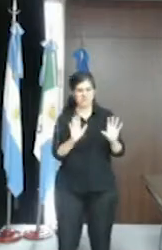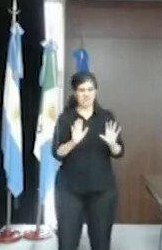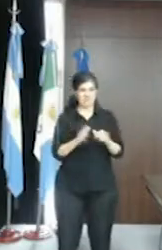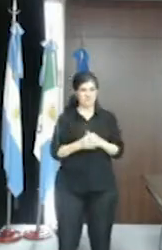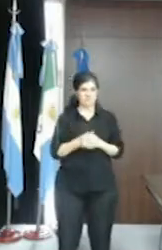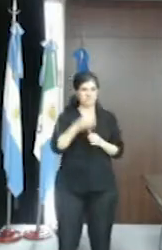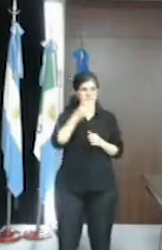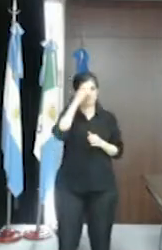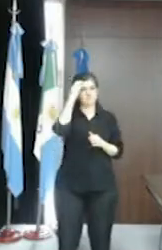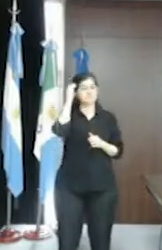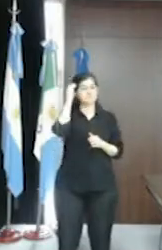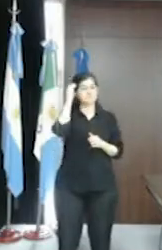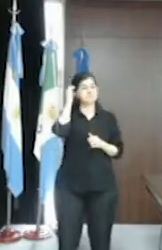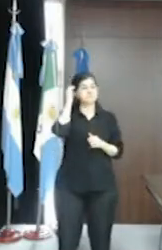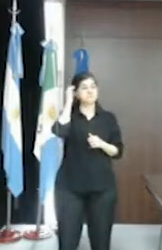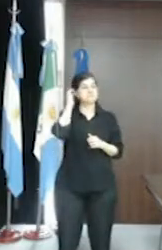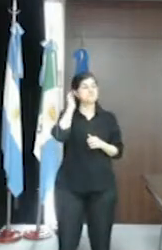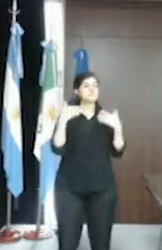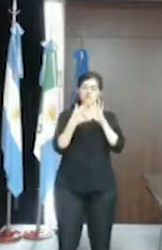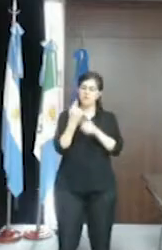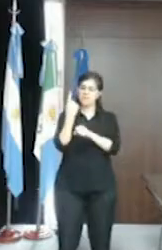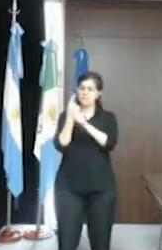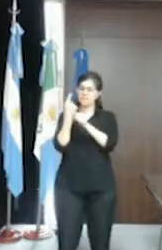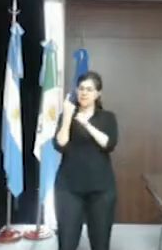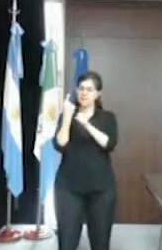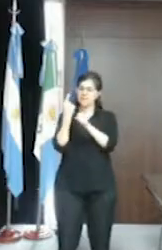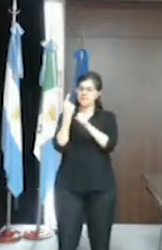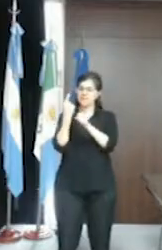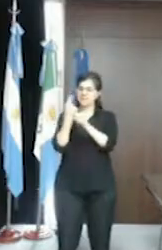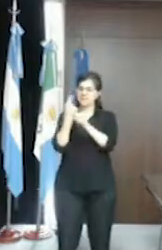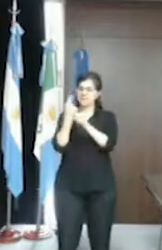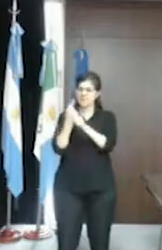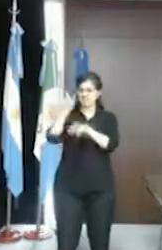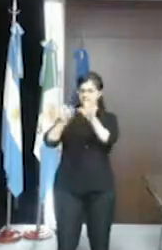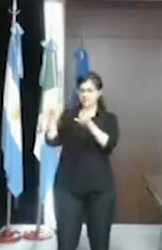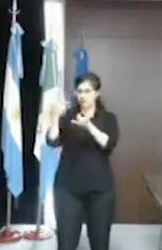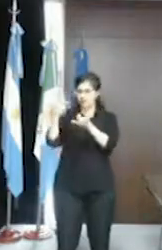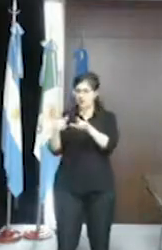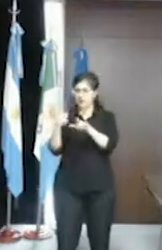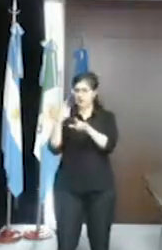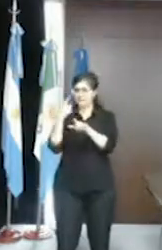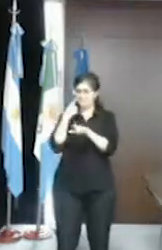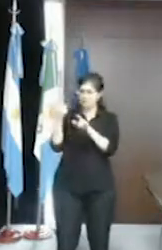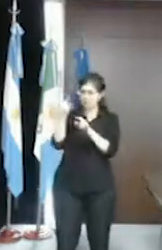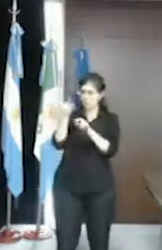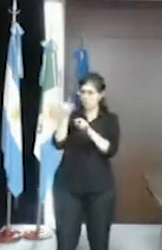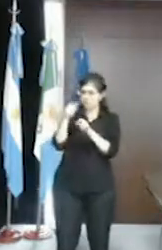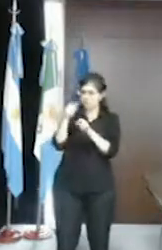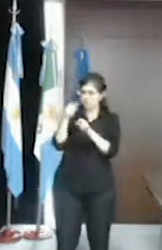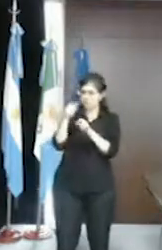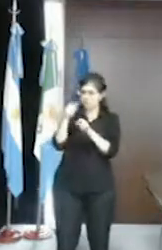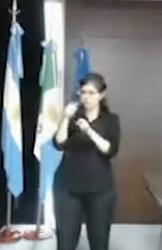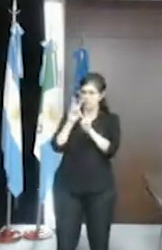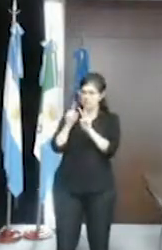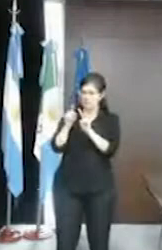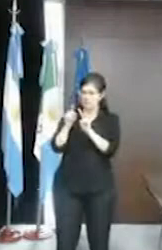Una de las primeras manifestaciones que aparecen en las personas que nos tocan cuidar, y de hecho muchas familias empiezan llamando a